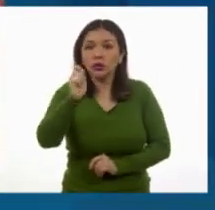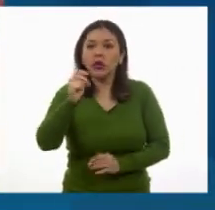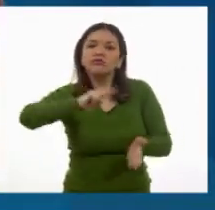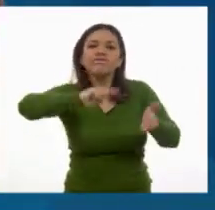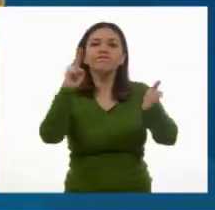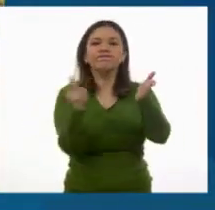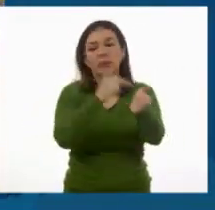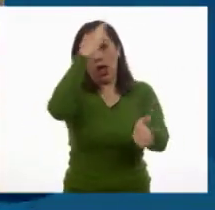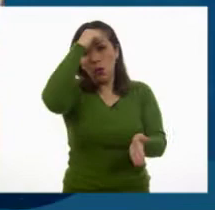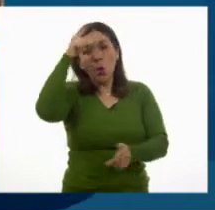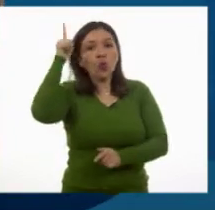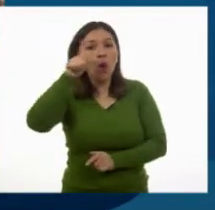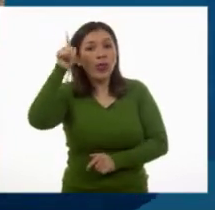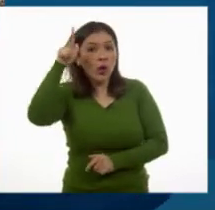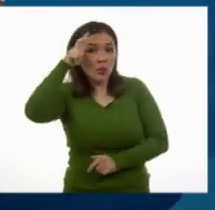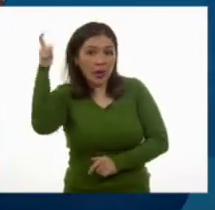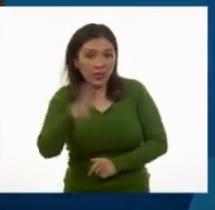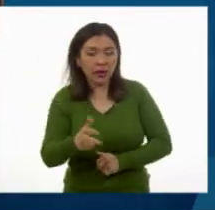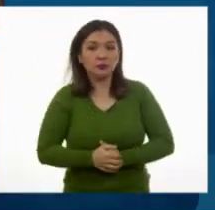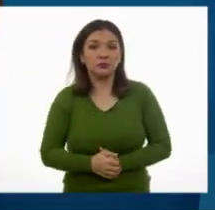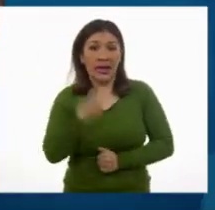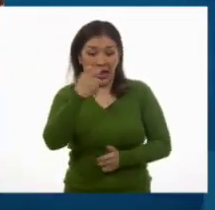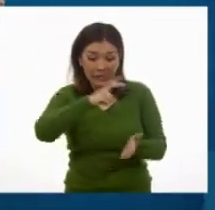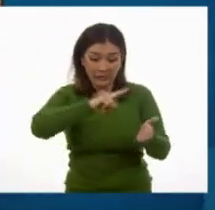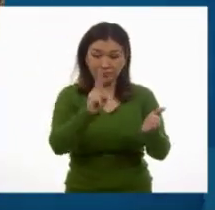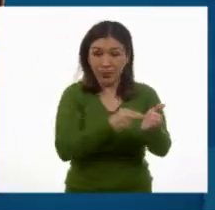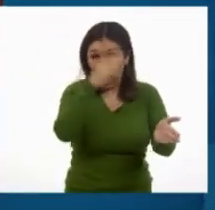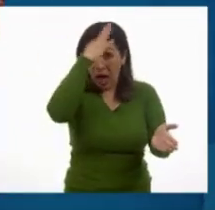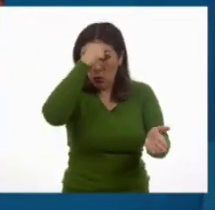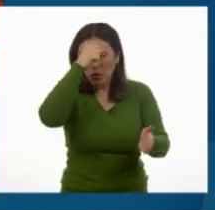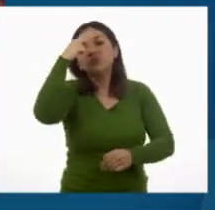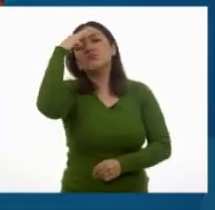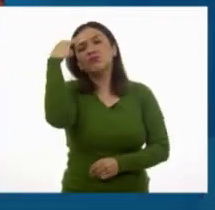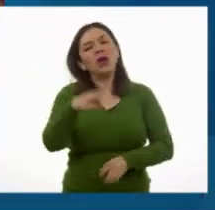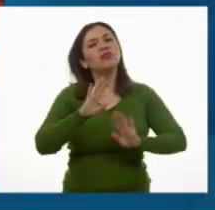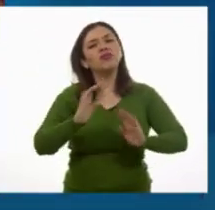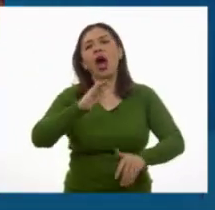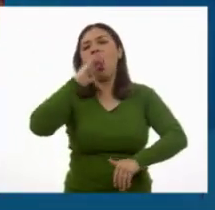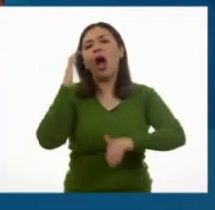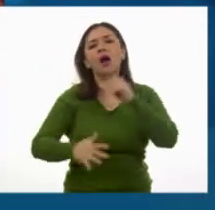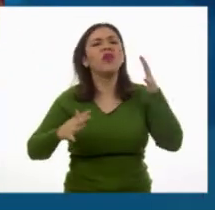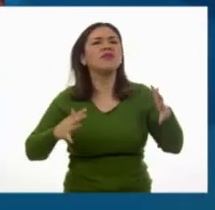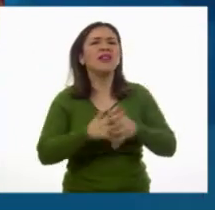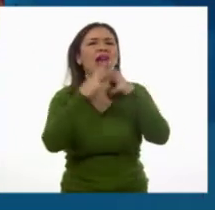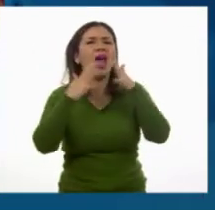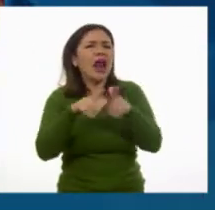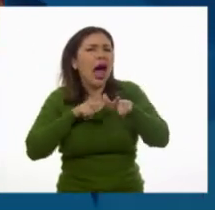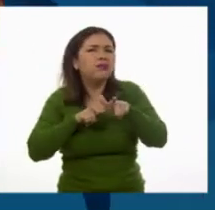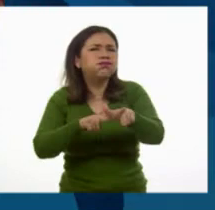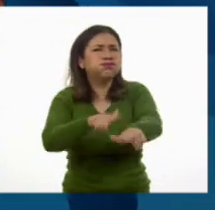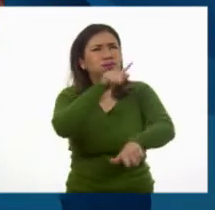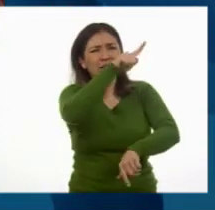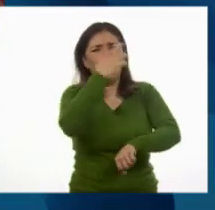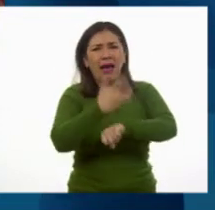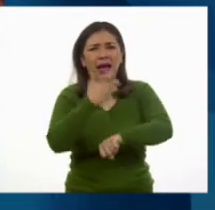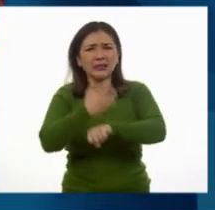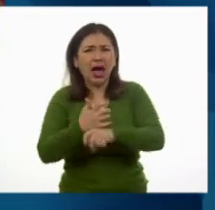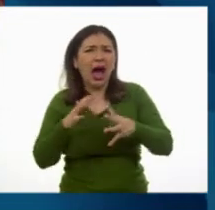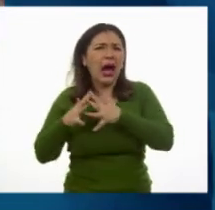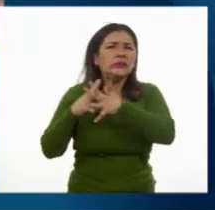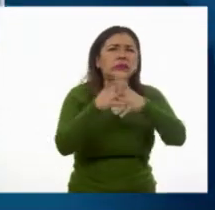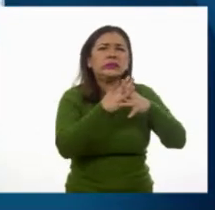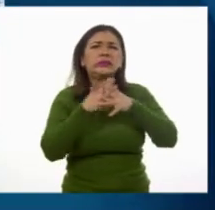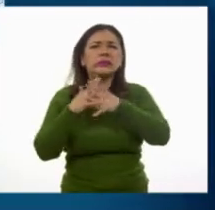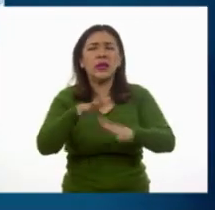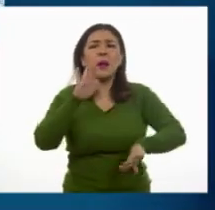firma el Tratado de Guadalupe Hidalgo. Con este acuerdo, México daba fin a la guerra que mantuvo con Estados Unidos,